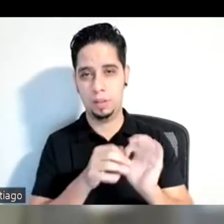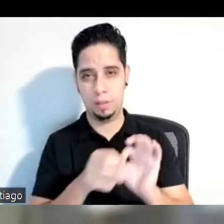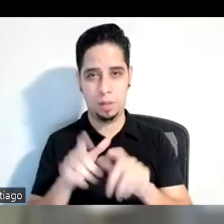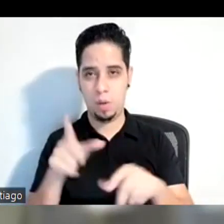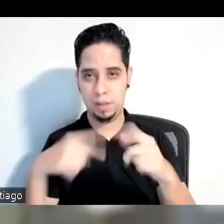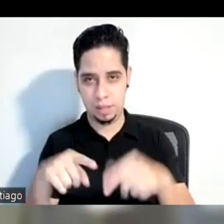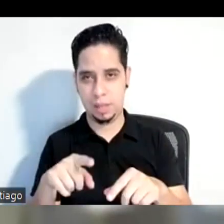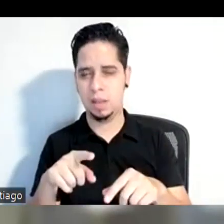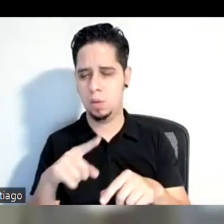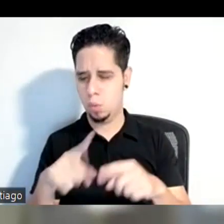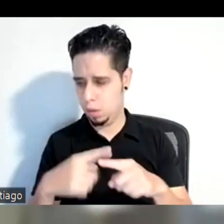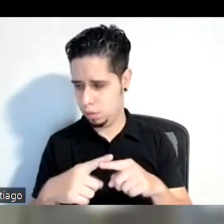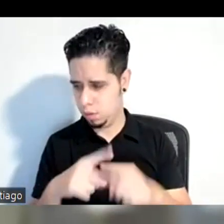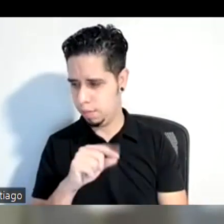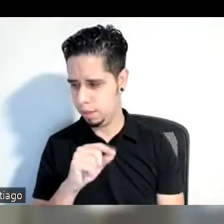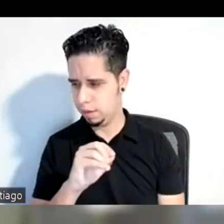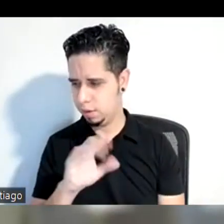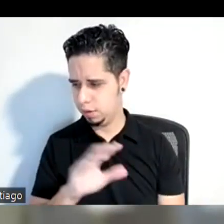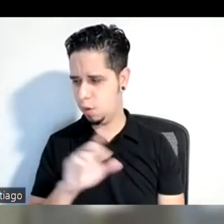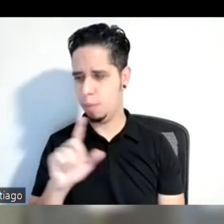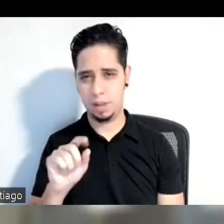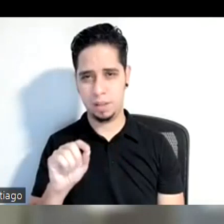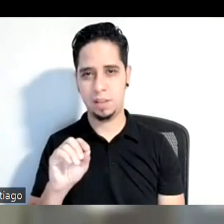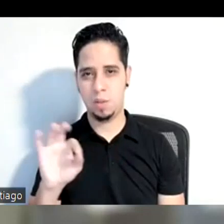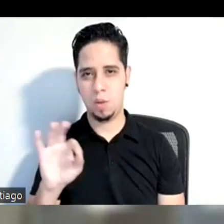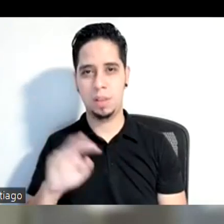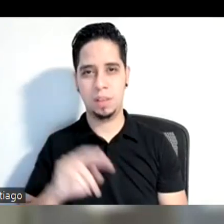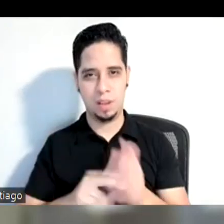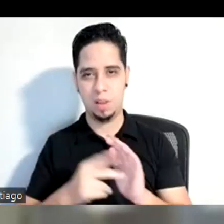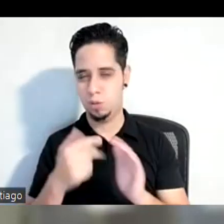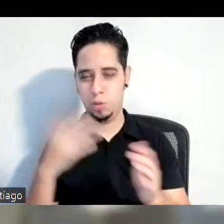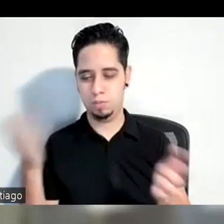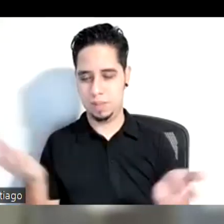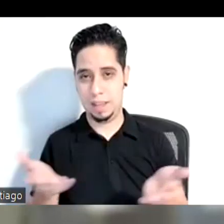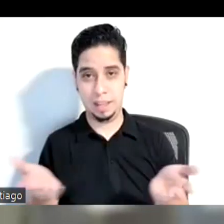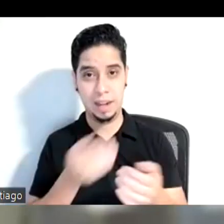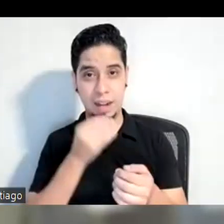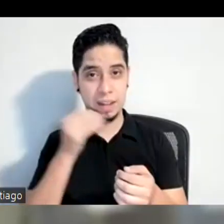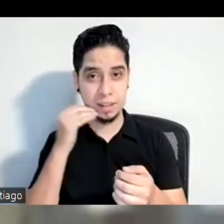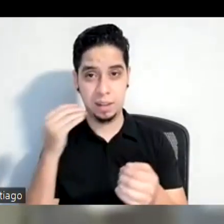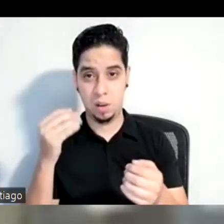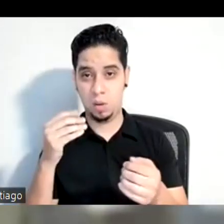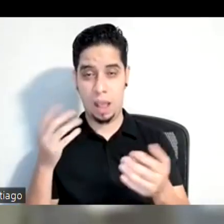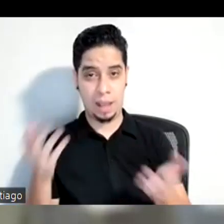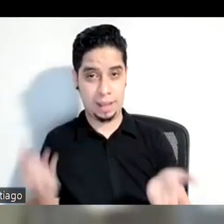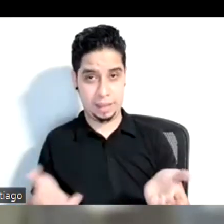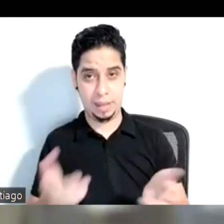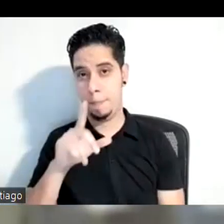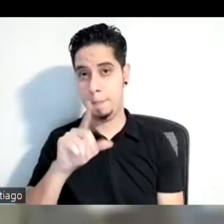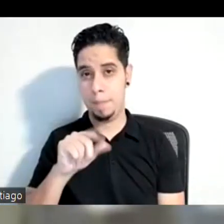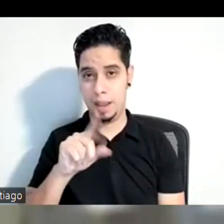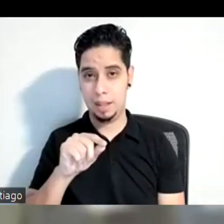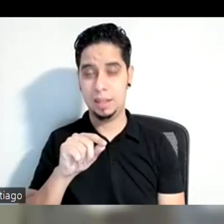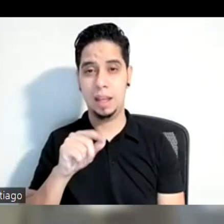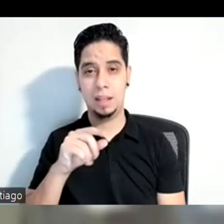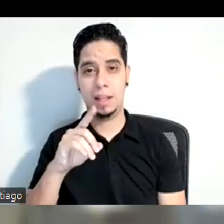en 2005 y 2009. Así que, pues, mira, tú eres de la casa. Aquí, mira, 20 de diciembre y esta que les habla es Adriana Pantoja